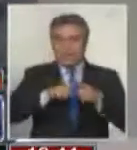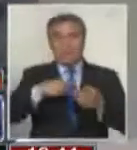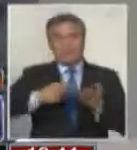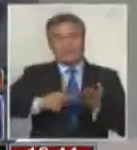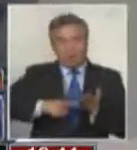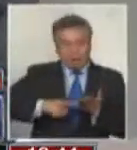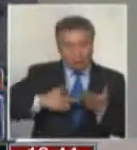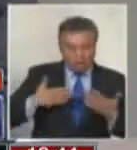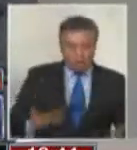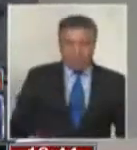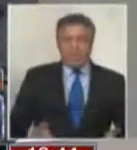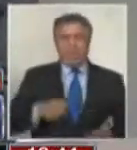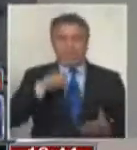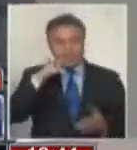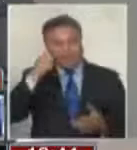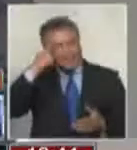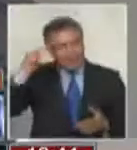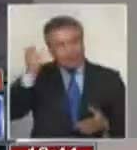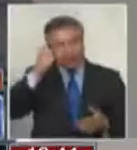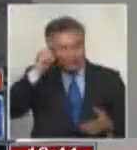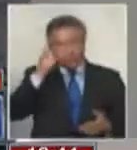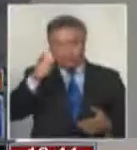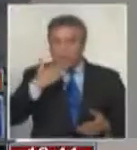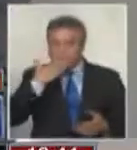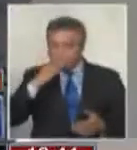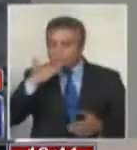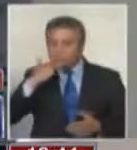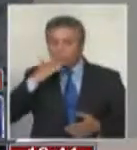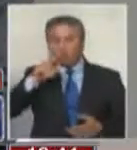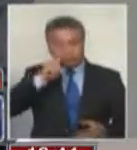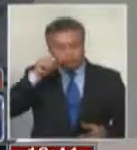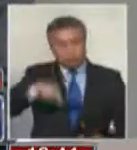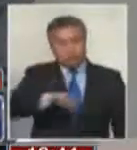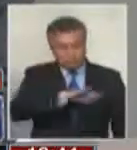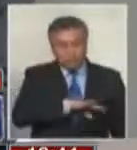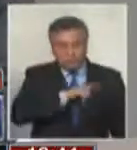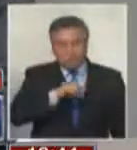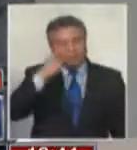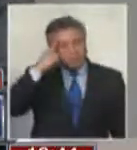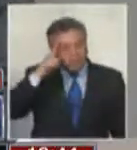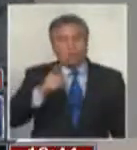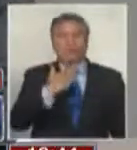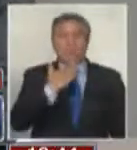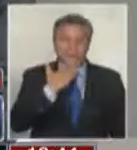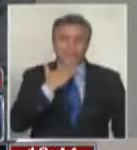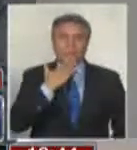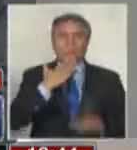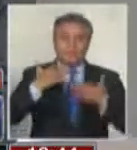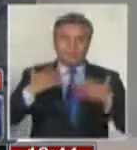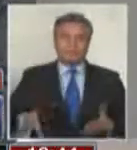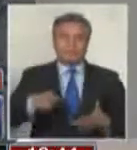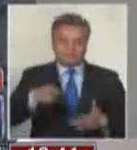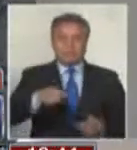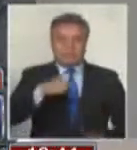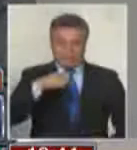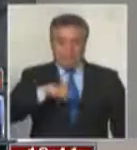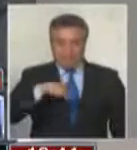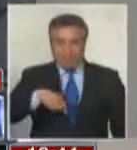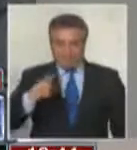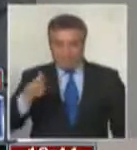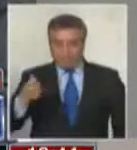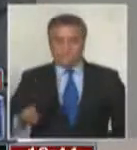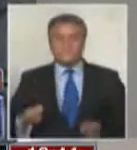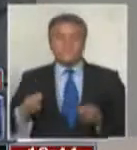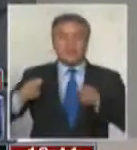generando por lo mismo y apoyando a capacidades que ya tiene el país pero también me parece que en el financiamiento